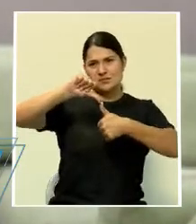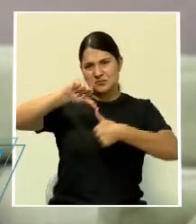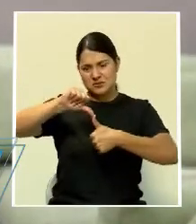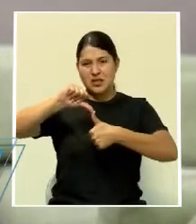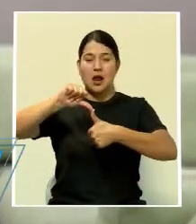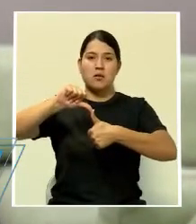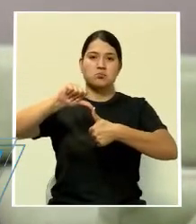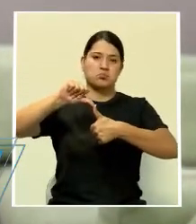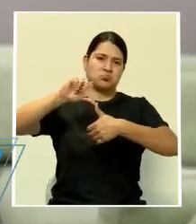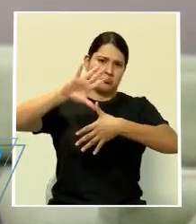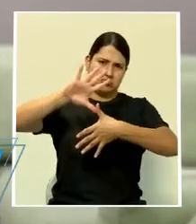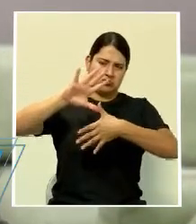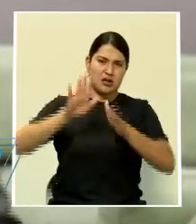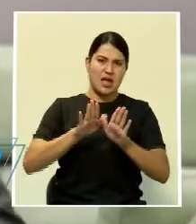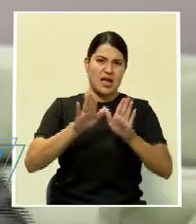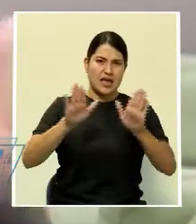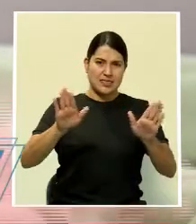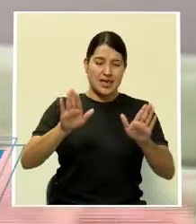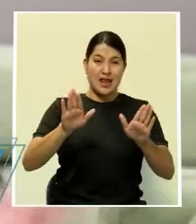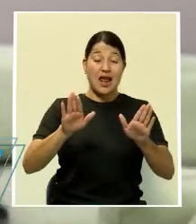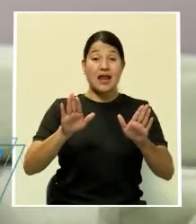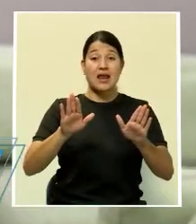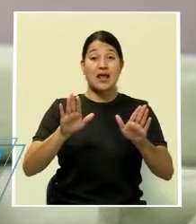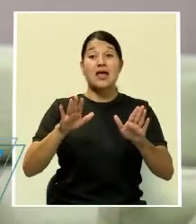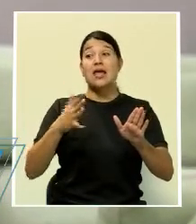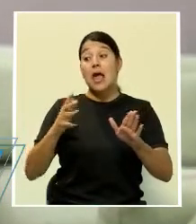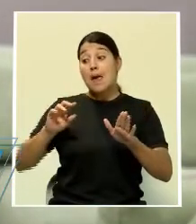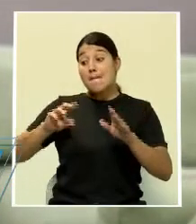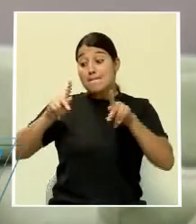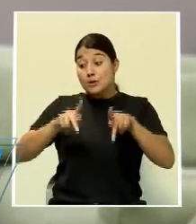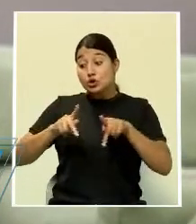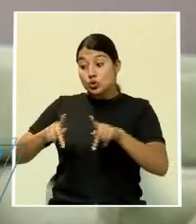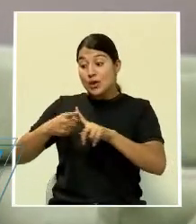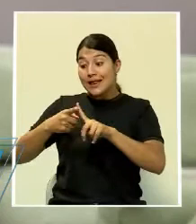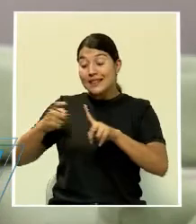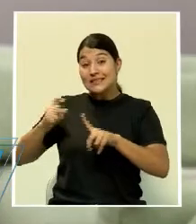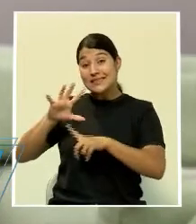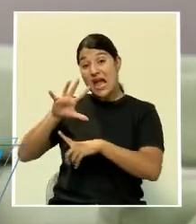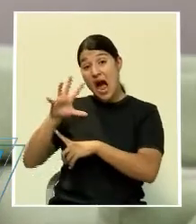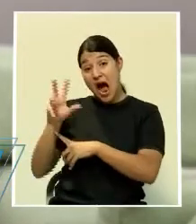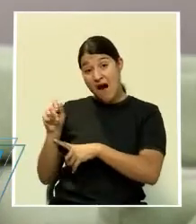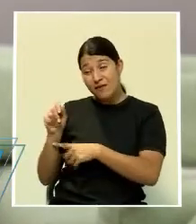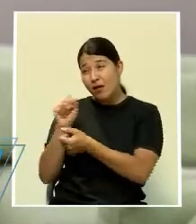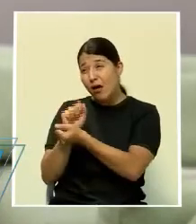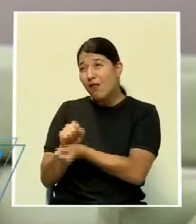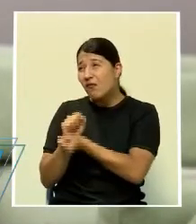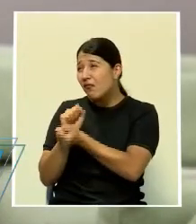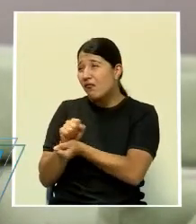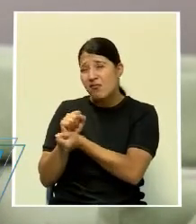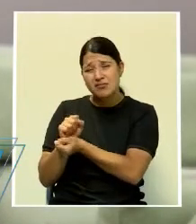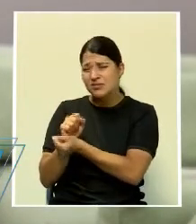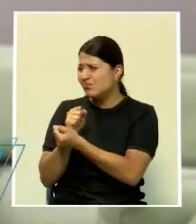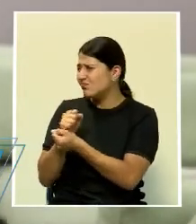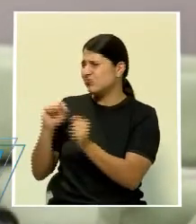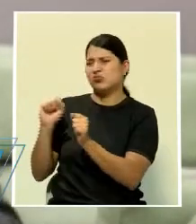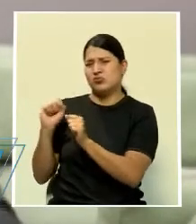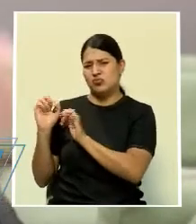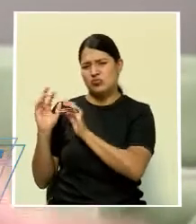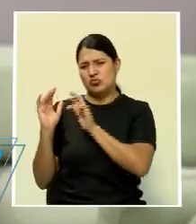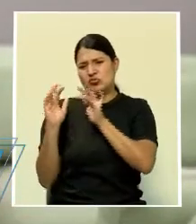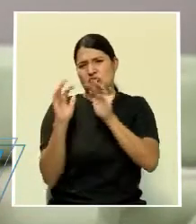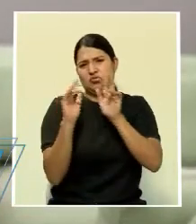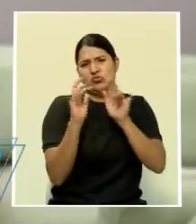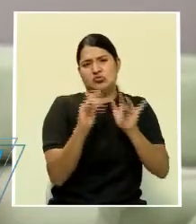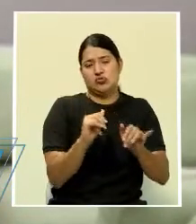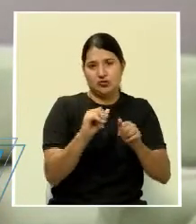que fue el proceso de tráfico de personas esclavizadas y los procesos de colonización. Aunque